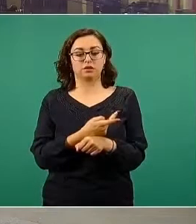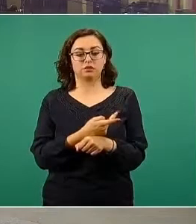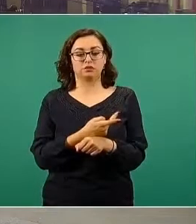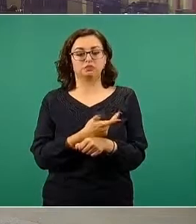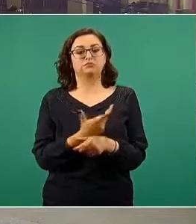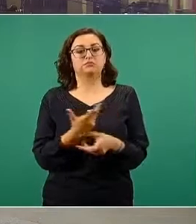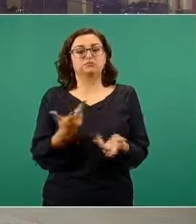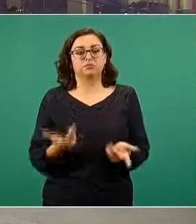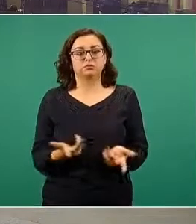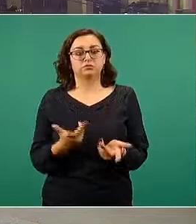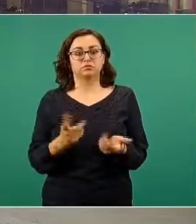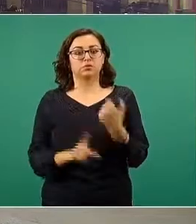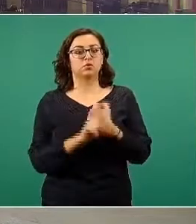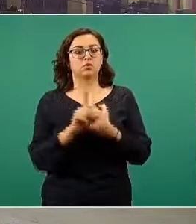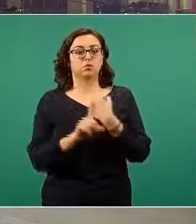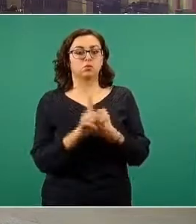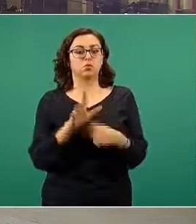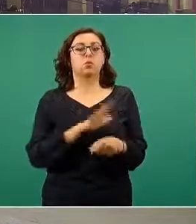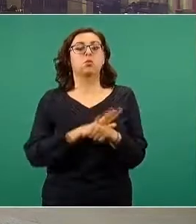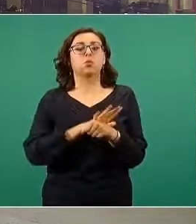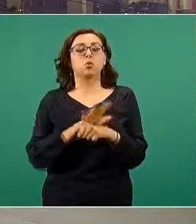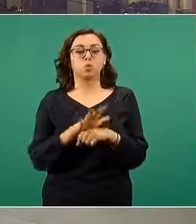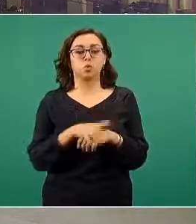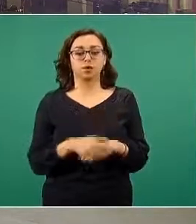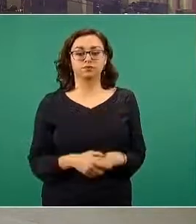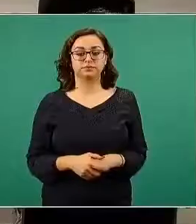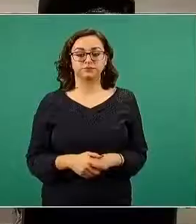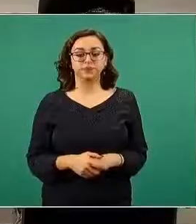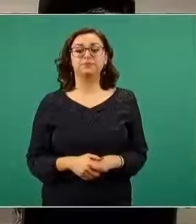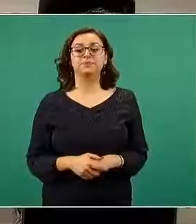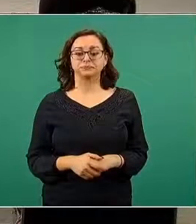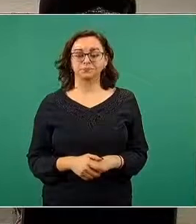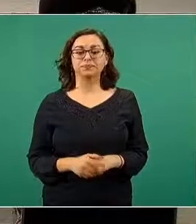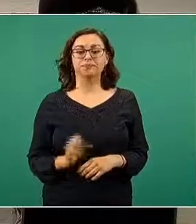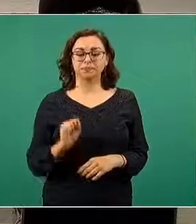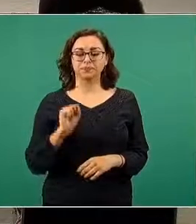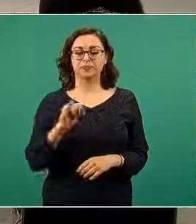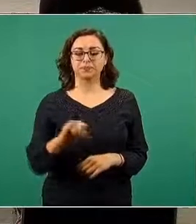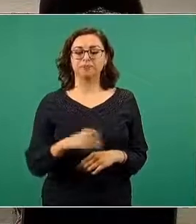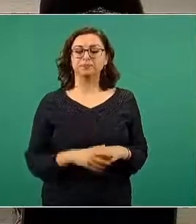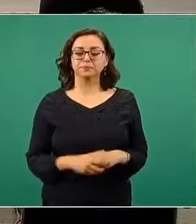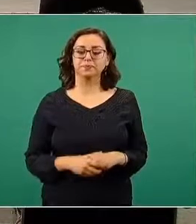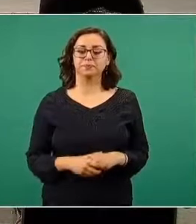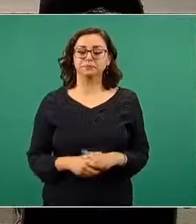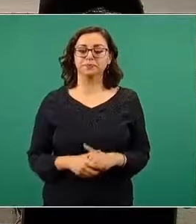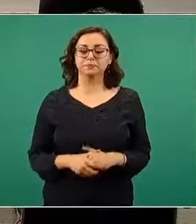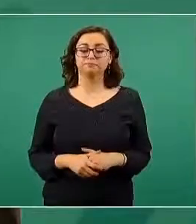naturaleza y pues por todo lo que implica, por favor. Claro, Daniel, mira, híjole,